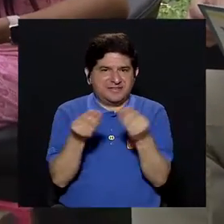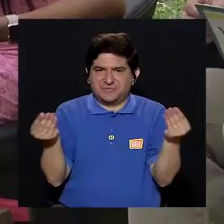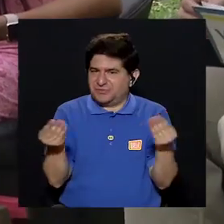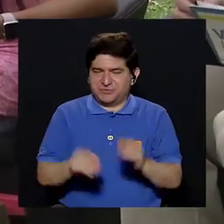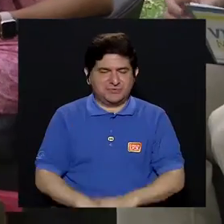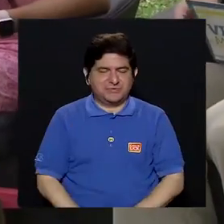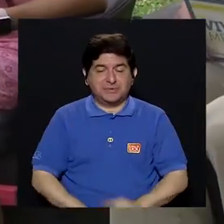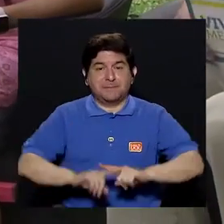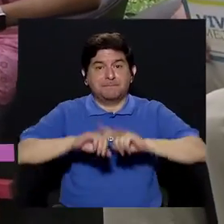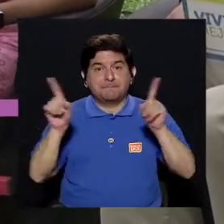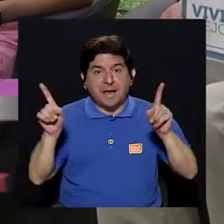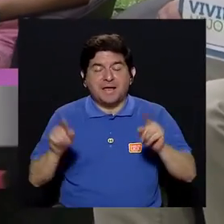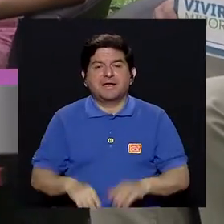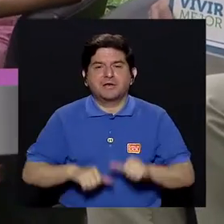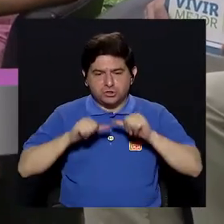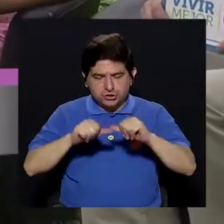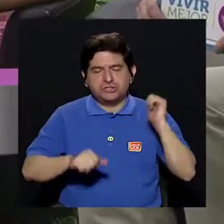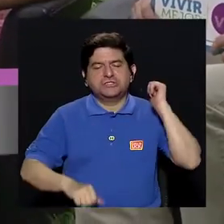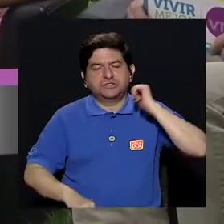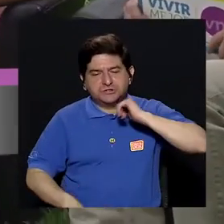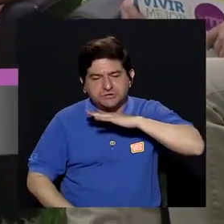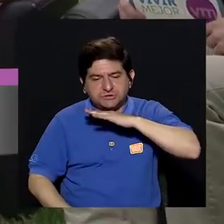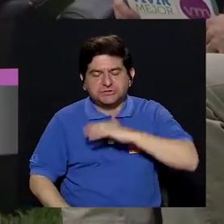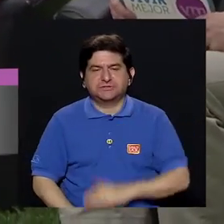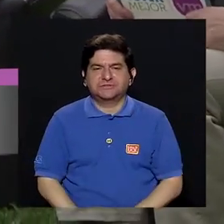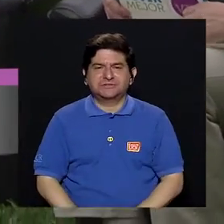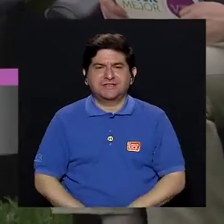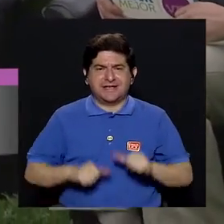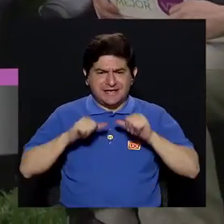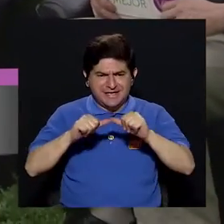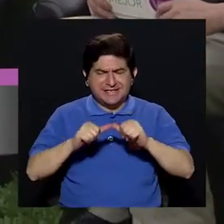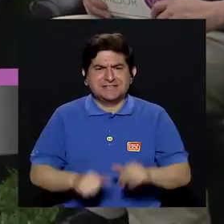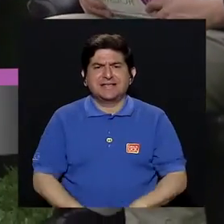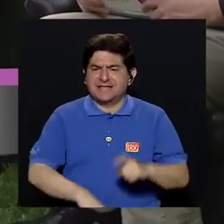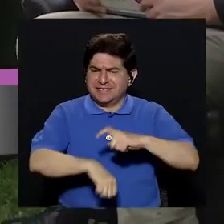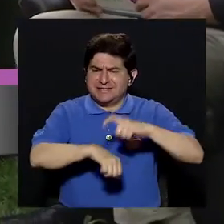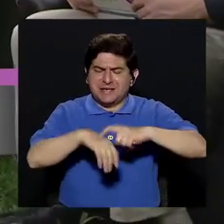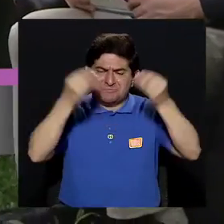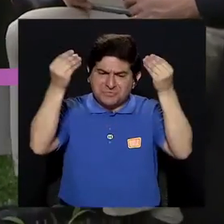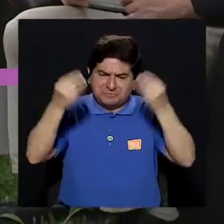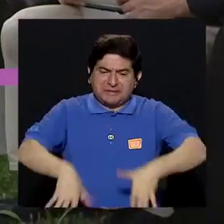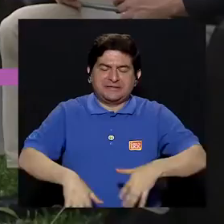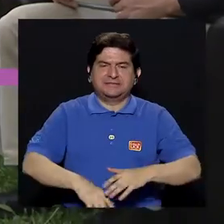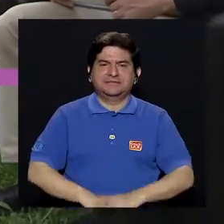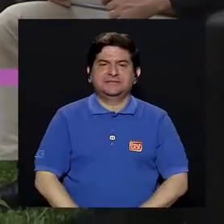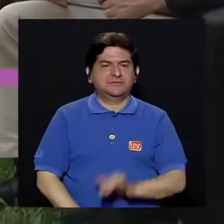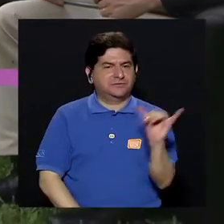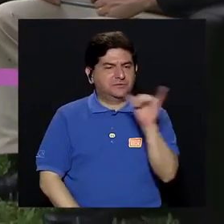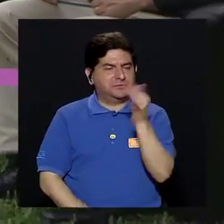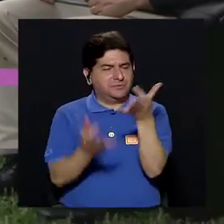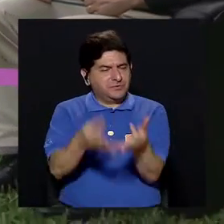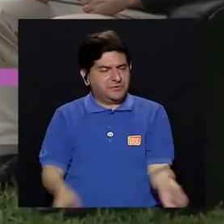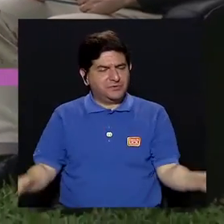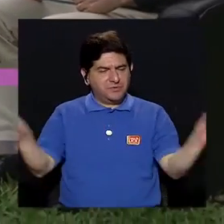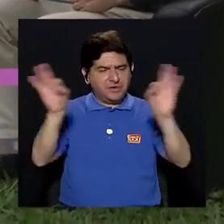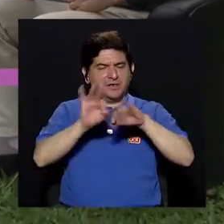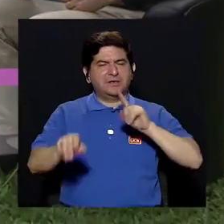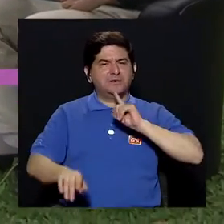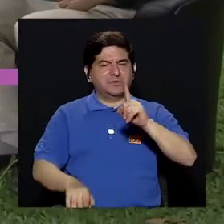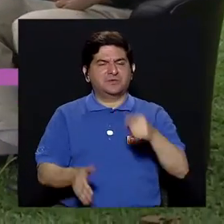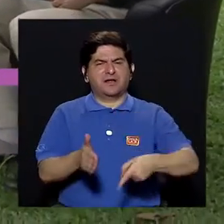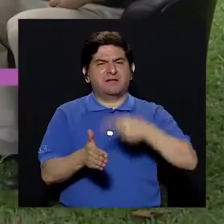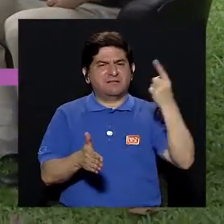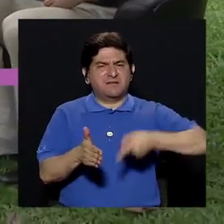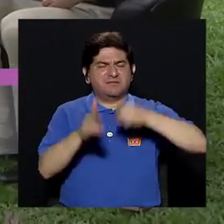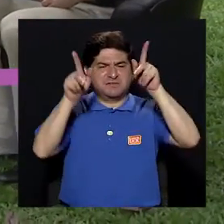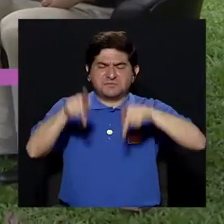productivos en nuestro viaje y sin embargo estamos contaminando, ¿verdad? Seguimos perdiendo nuestro tiempo. Entonces, eso es también importante mencionarlo,